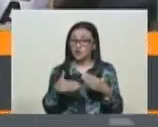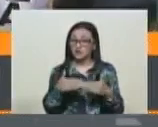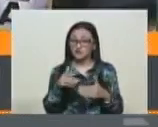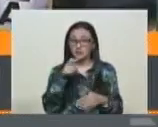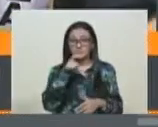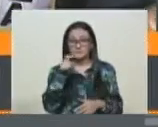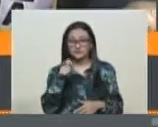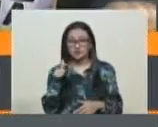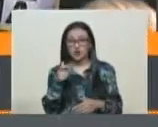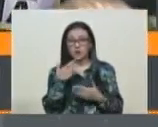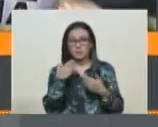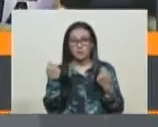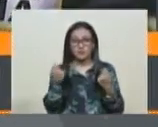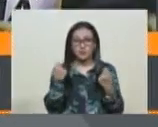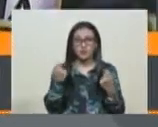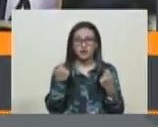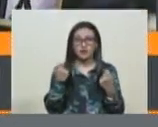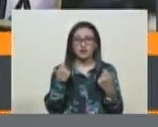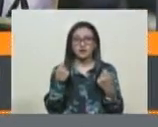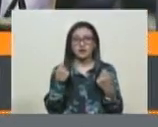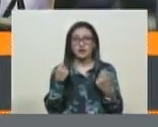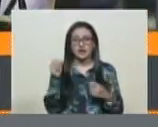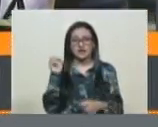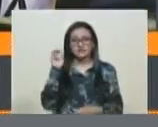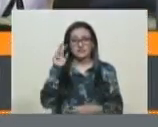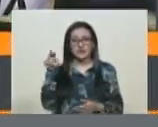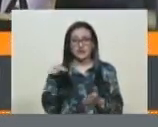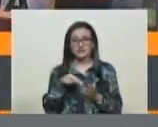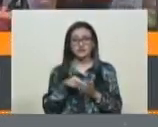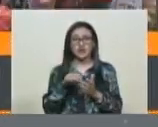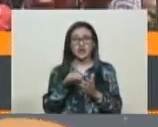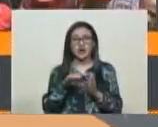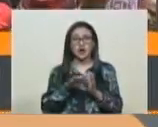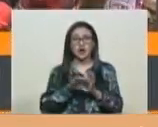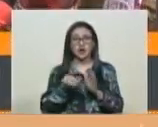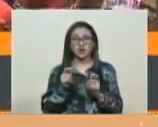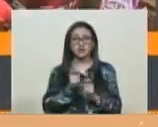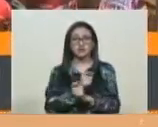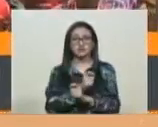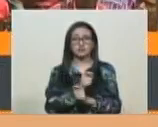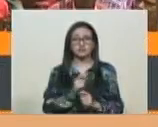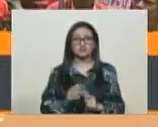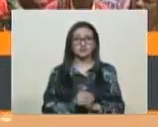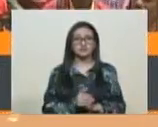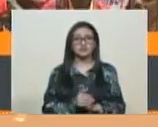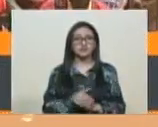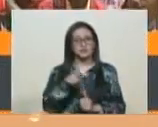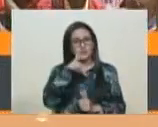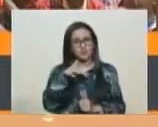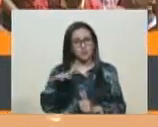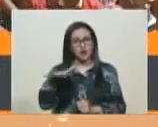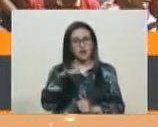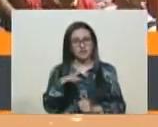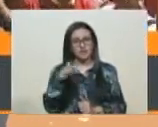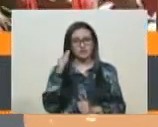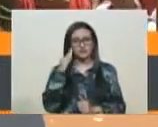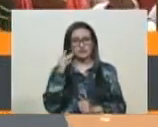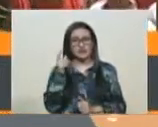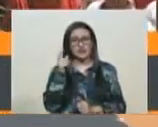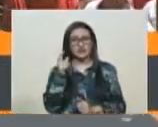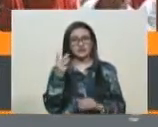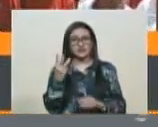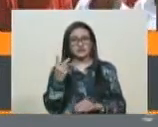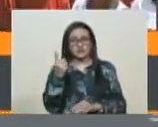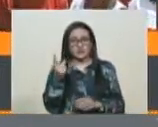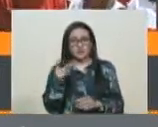un proceso popular, que es la Asamblea Nacional Constituyente. Y el pueblo debe saber que el día 31 de